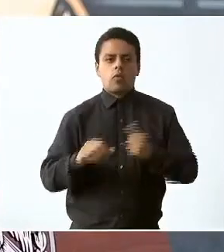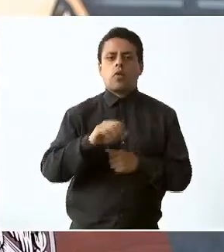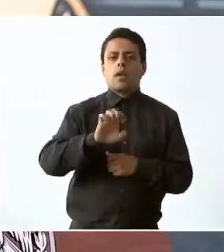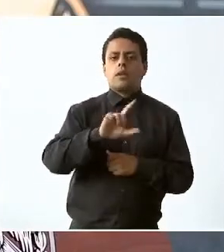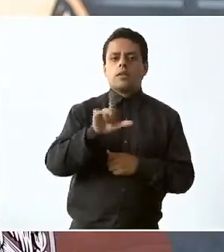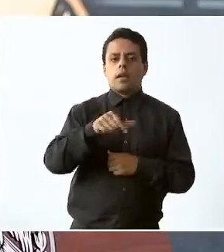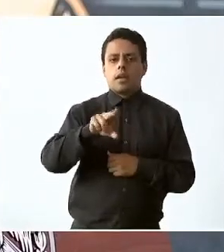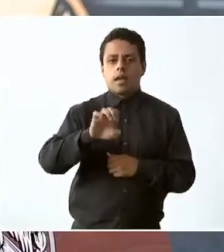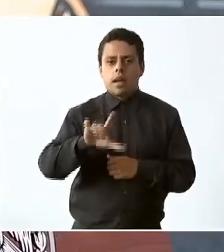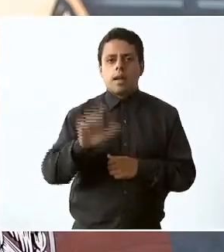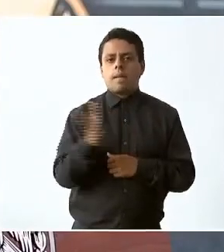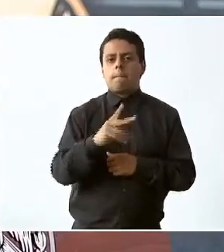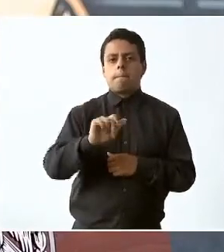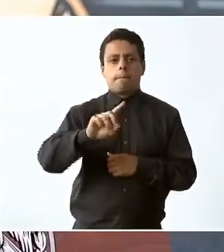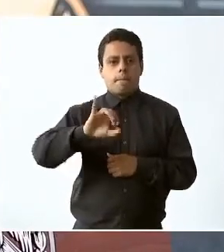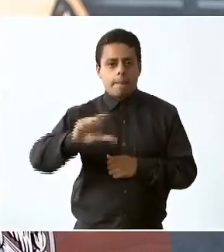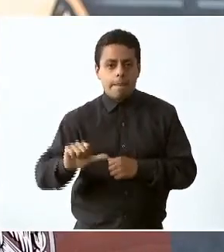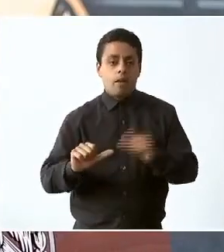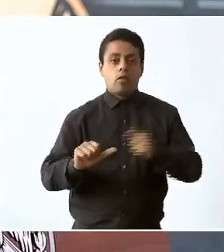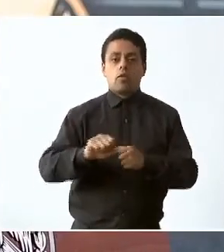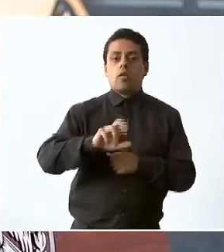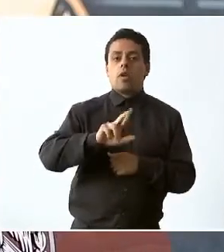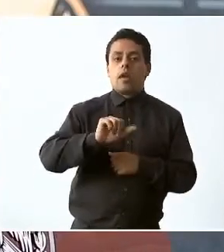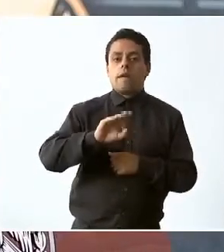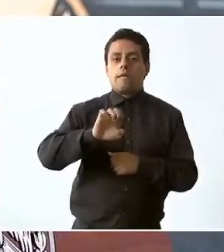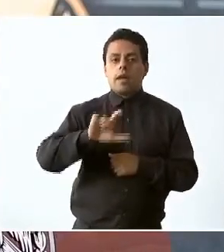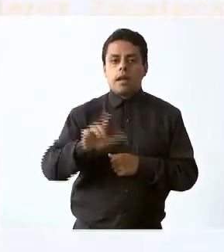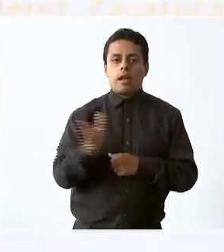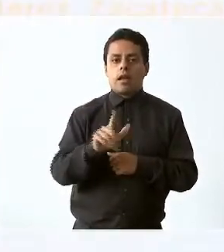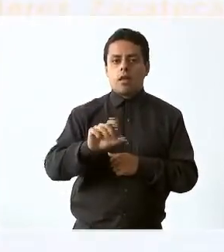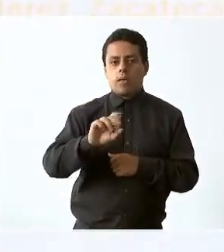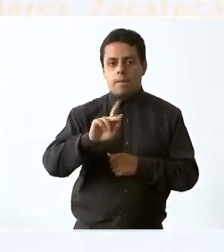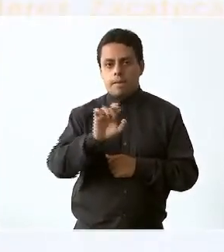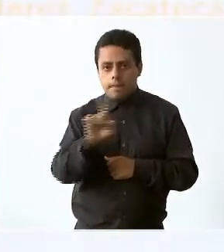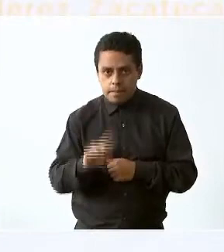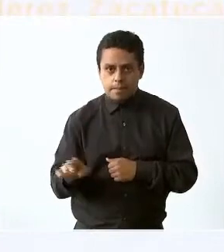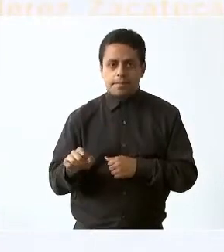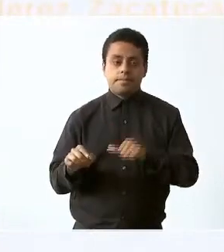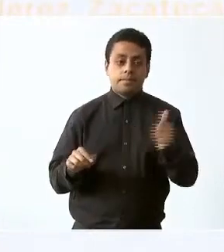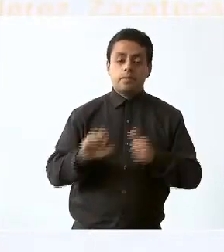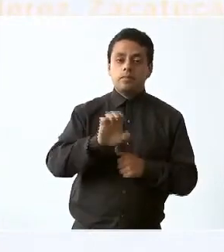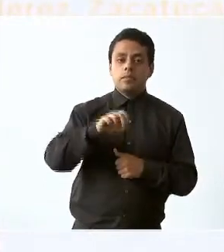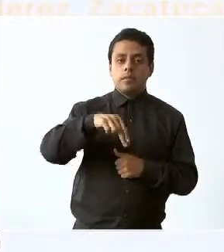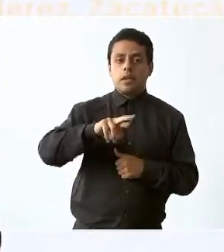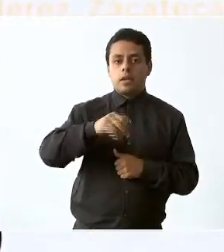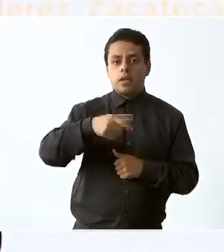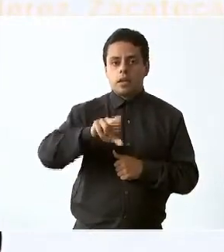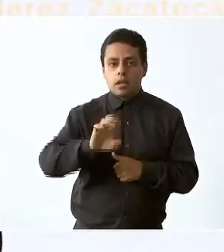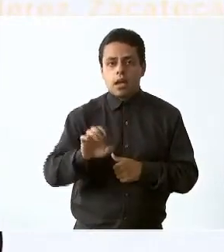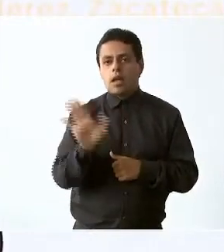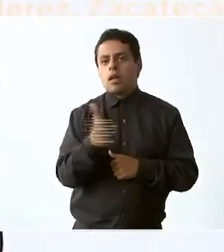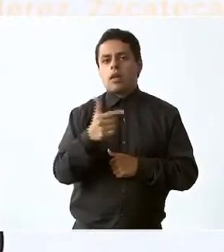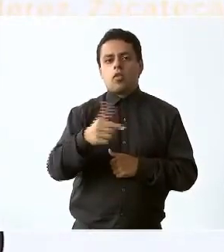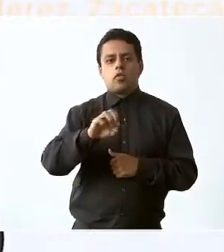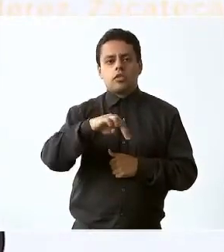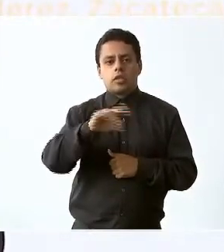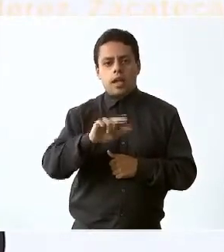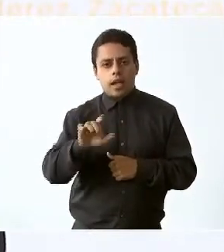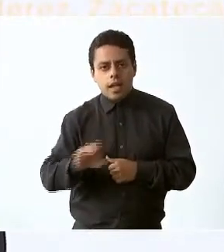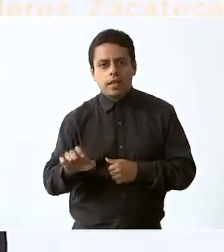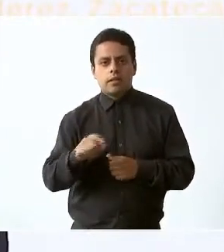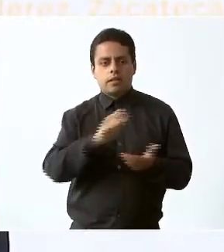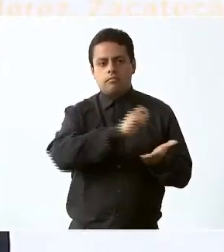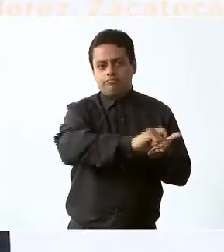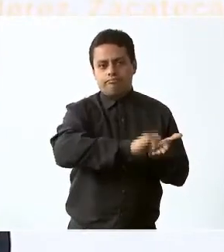Padilla, Rafael López y Enrique González Martínez,